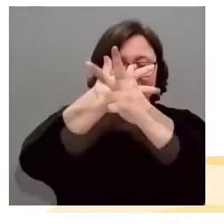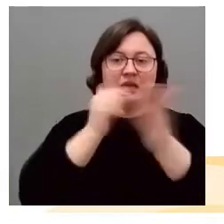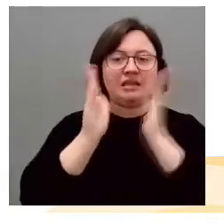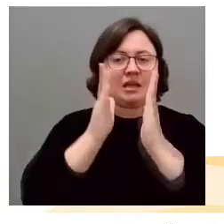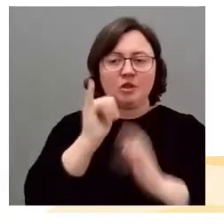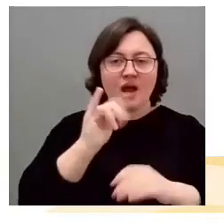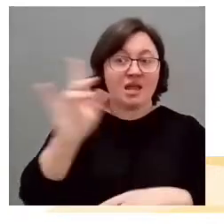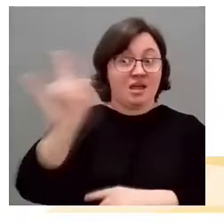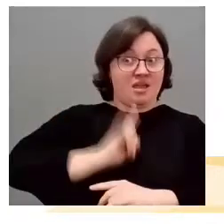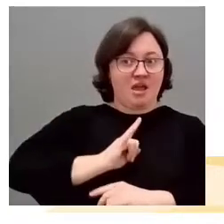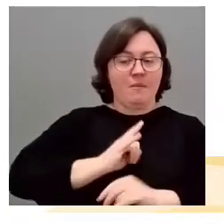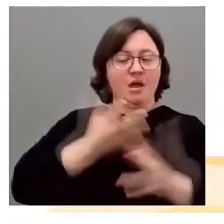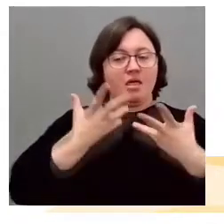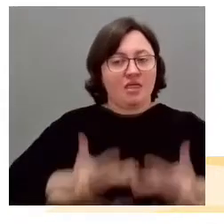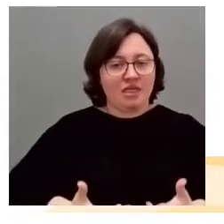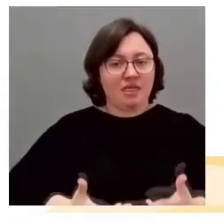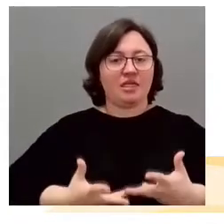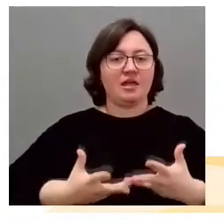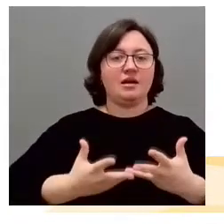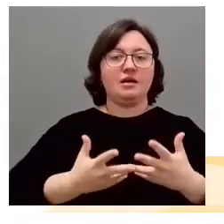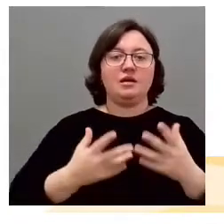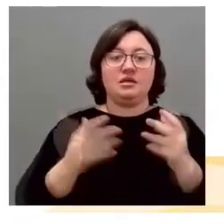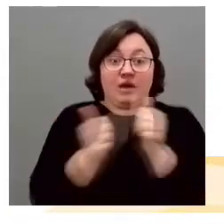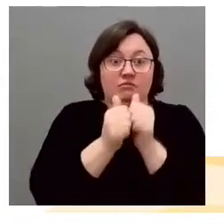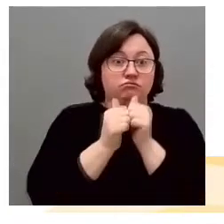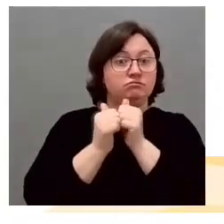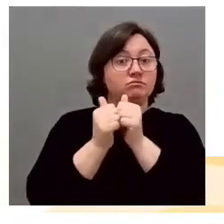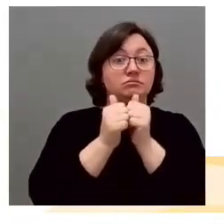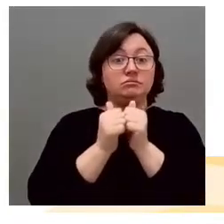esas llamadas de alivio que yo creo que nos han acompañado mucho.